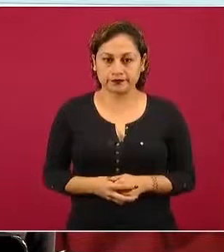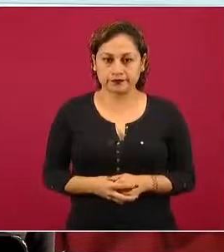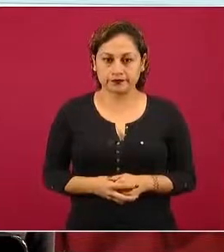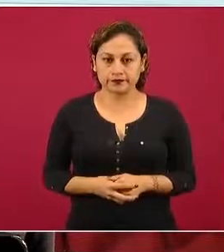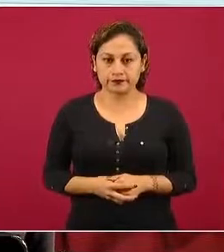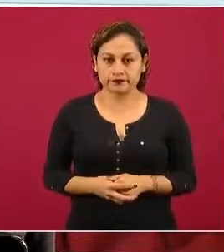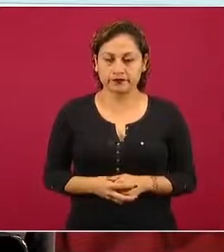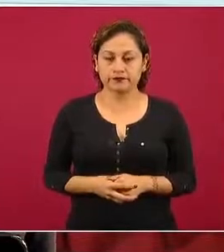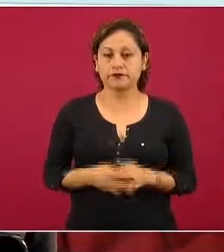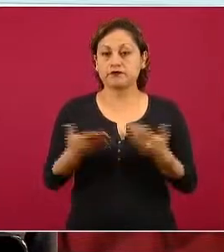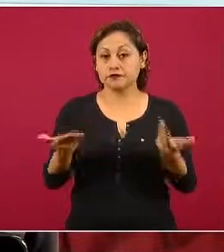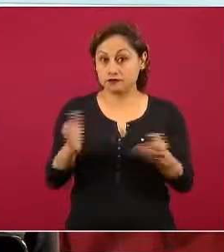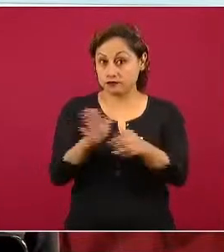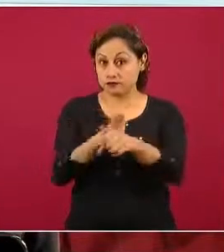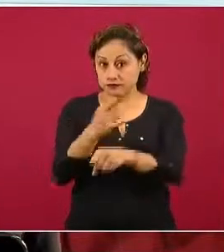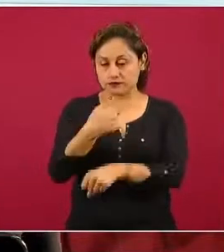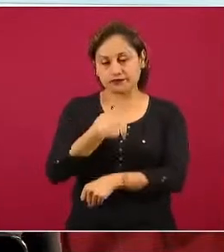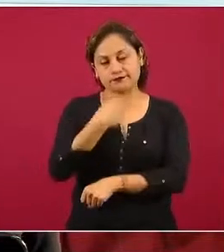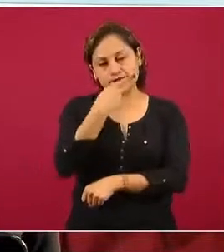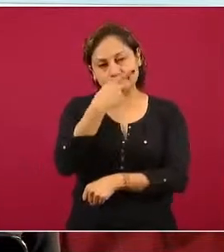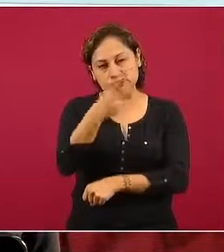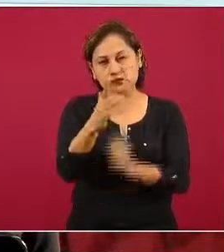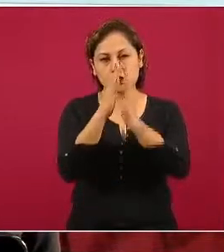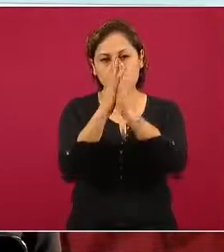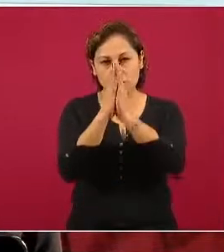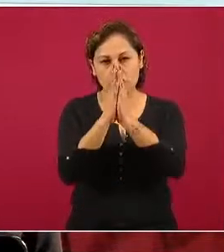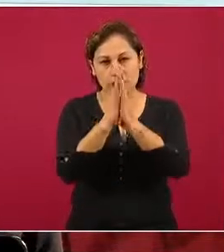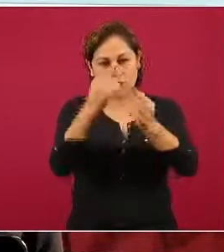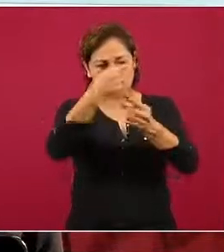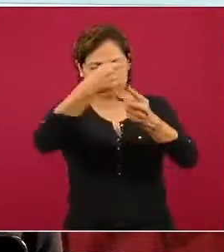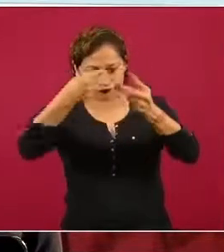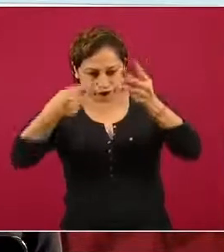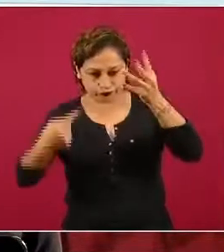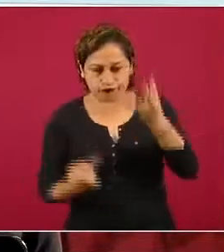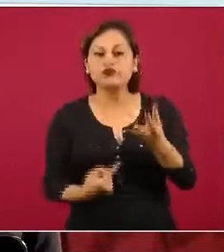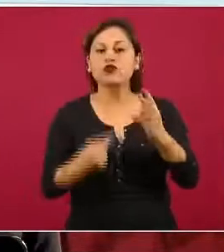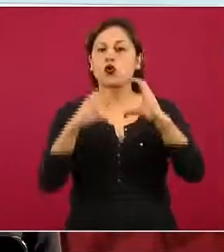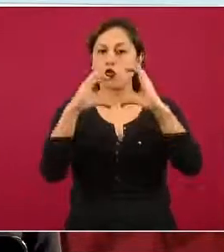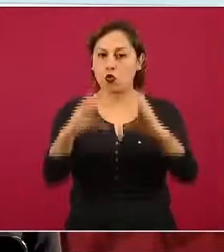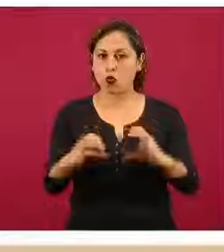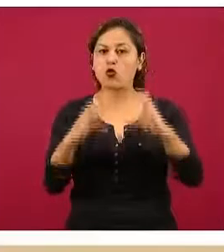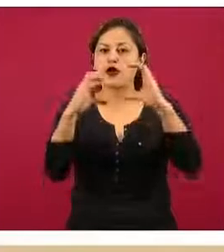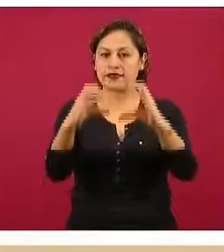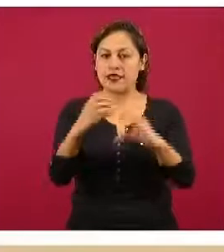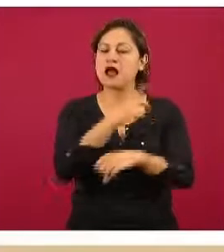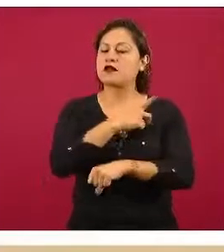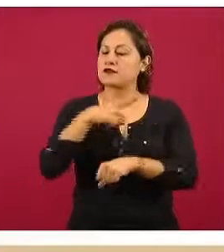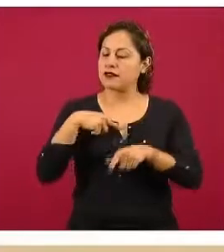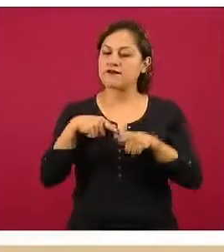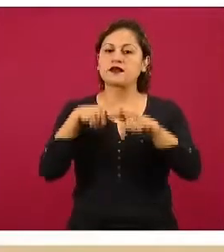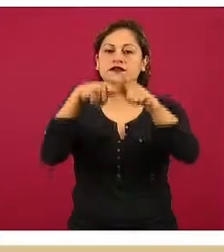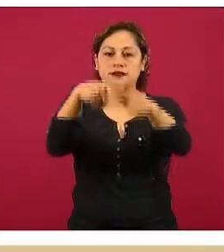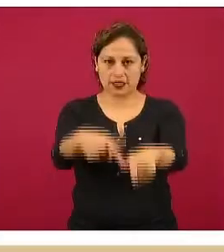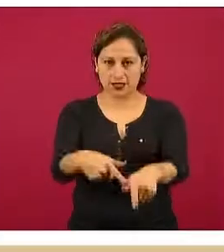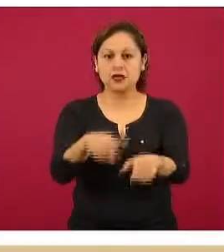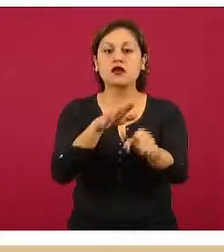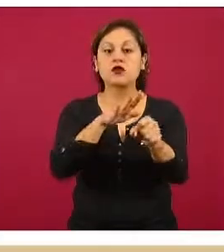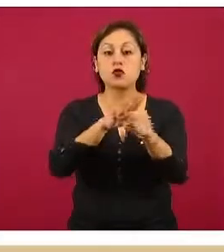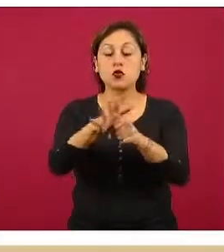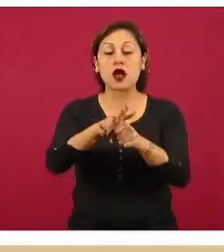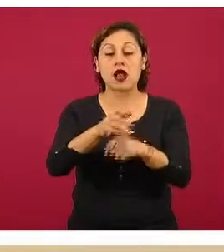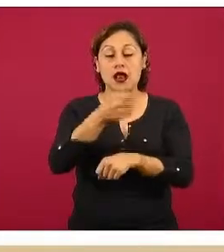Entonces, continuemos practicando las medidas básicas de prevención. Toser o estornudar en la parte interna del